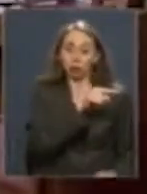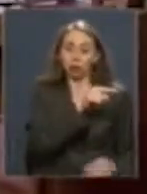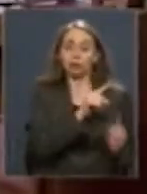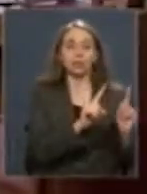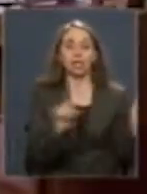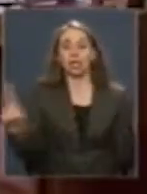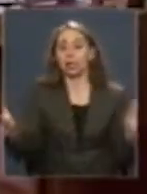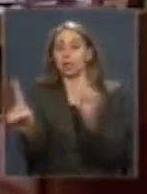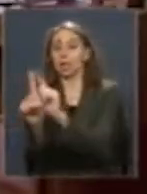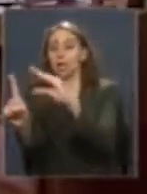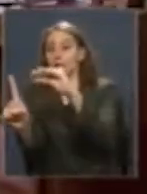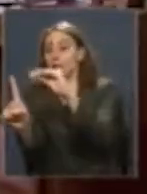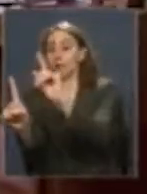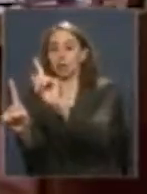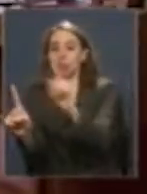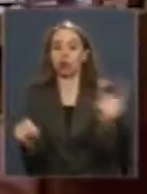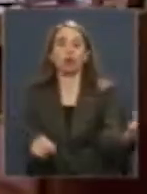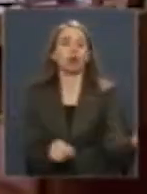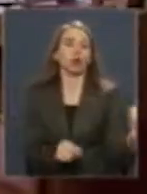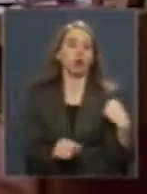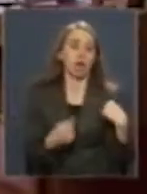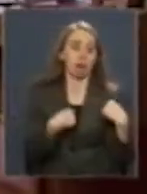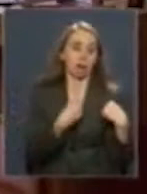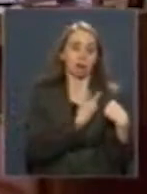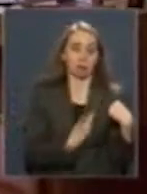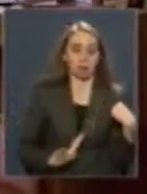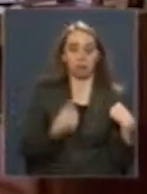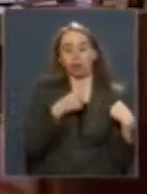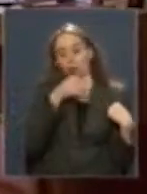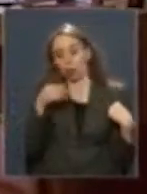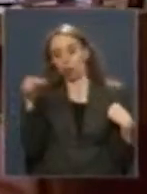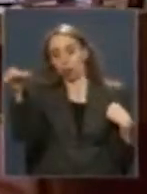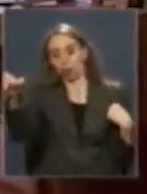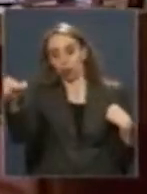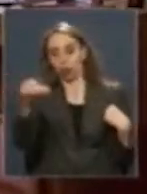por intermedio de la mesa, el colega Alarcón.